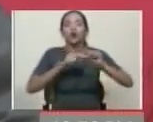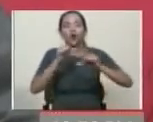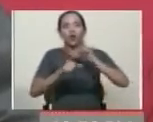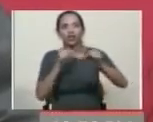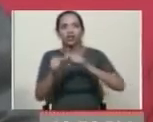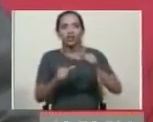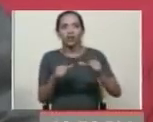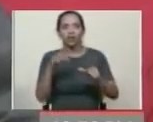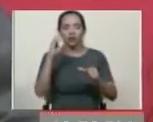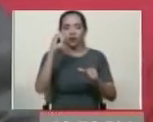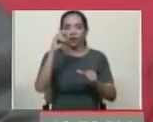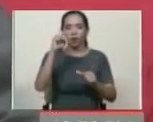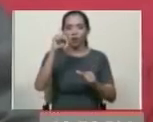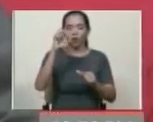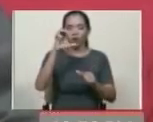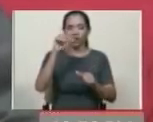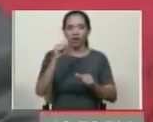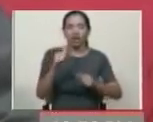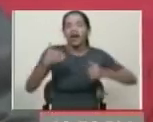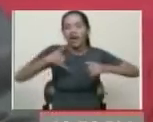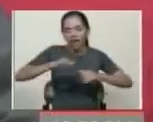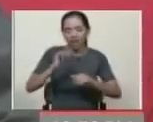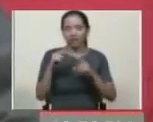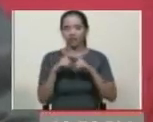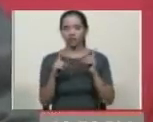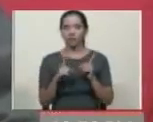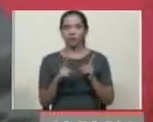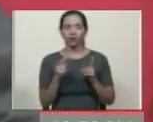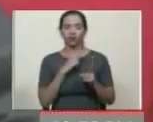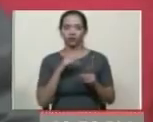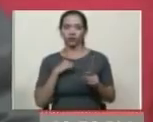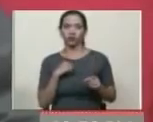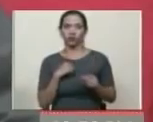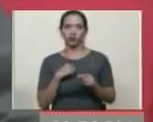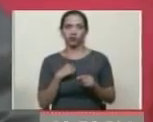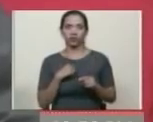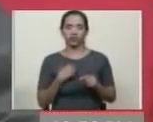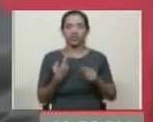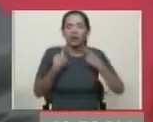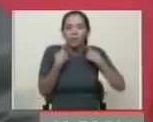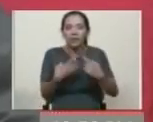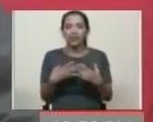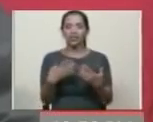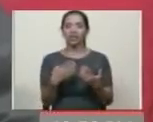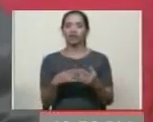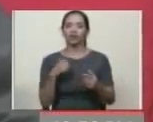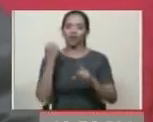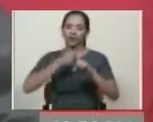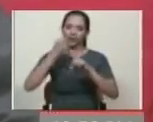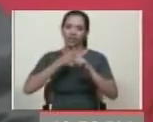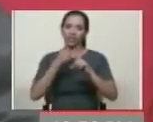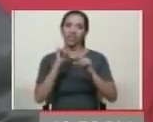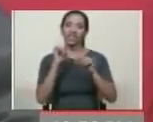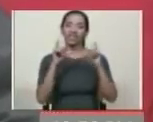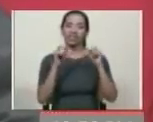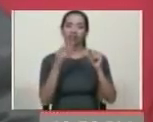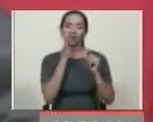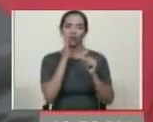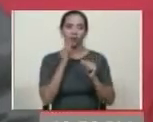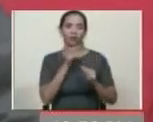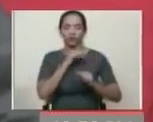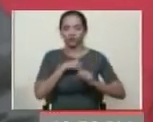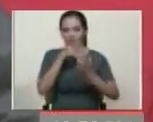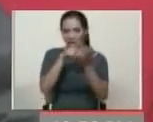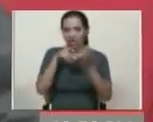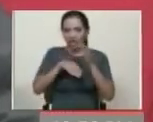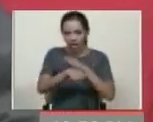TV, realmente hay, pero nosotros estamos perdiendo la batalla en Instagram y Facebook, y ahí es donde nos tenemos que meter. Y no solamente